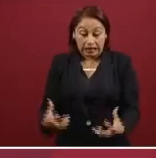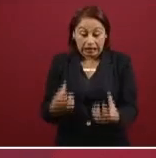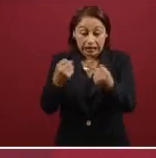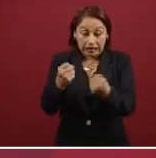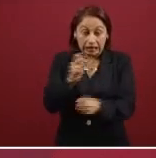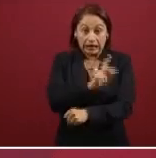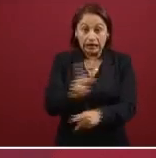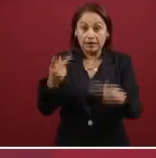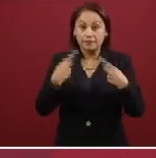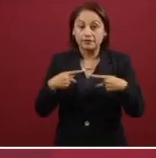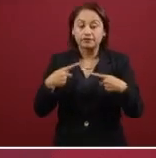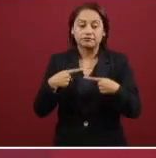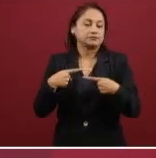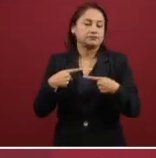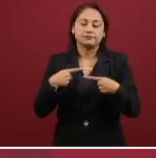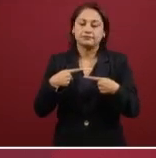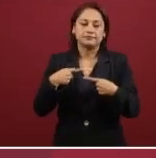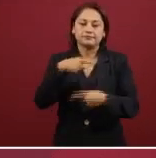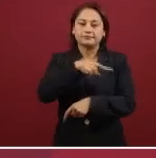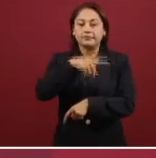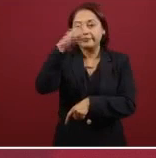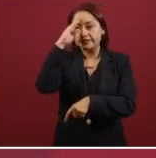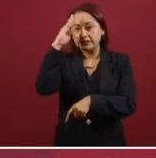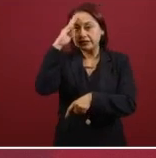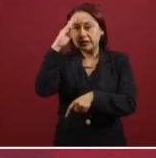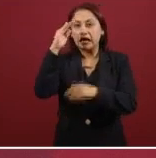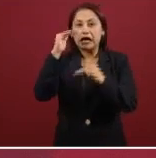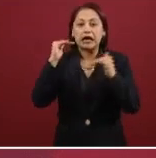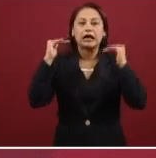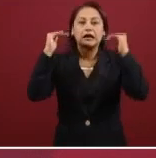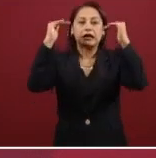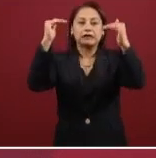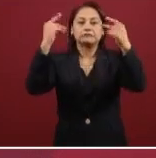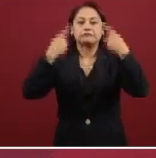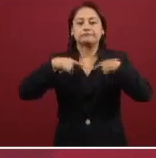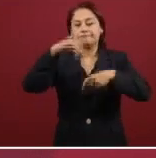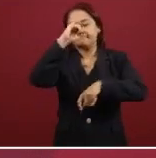Se piensa en rescatar a los de mero arriba.